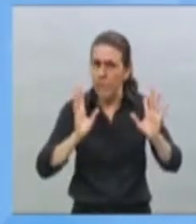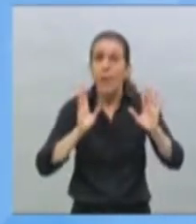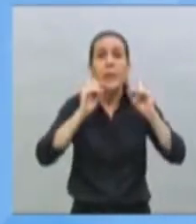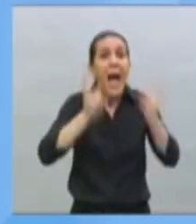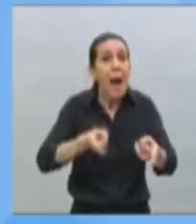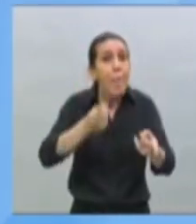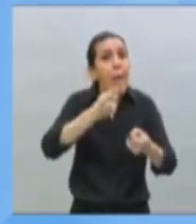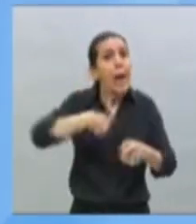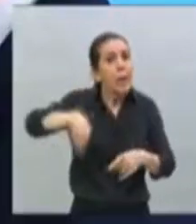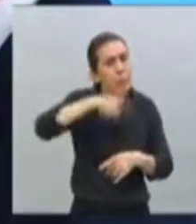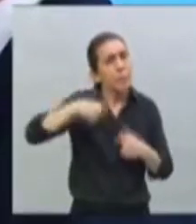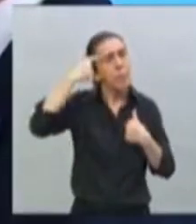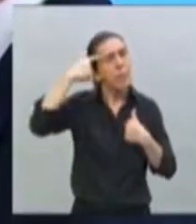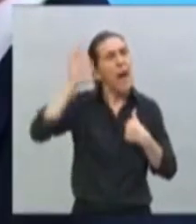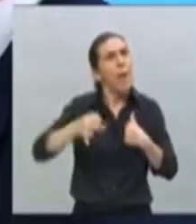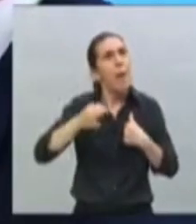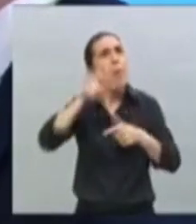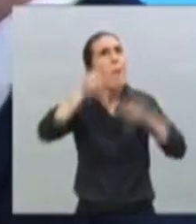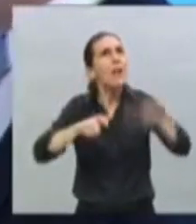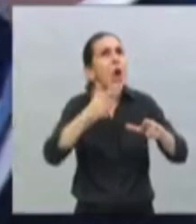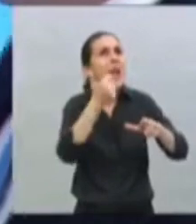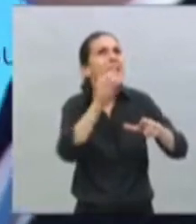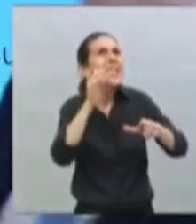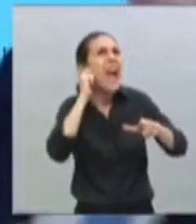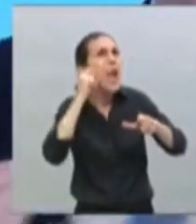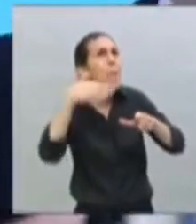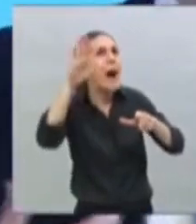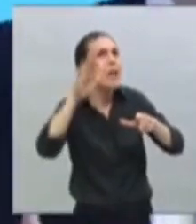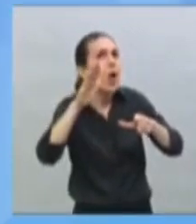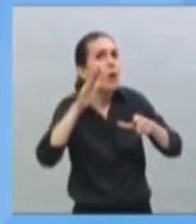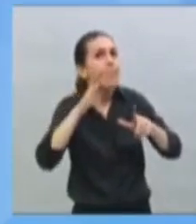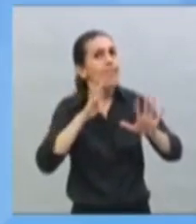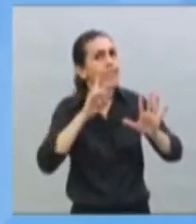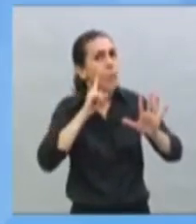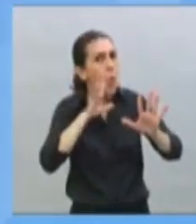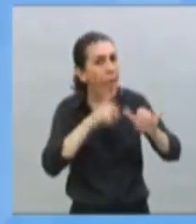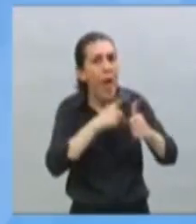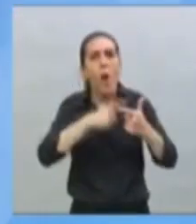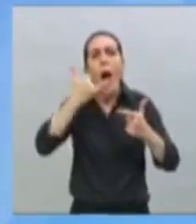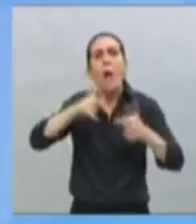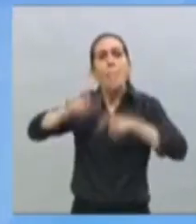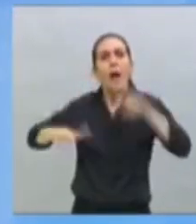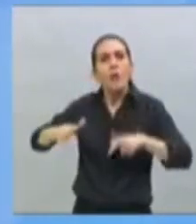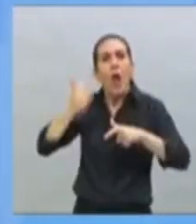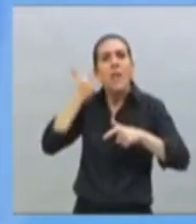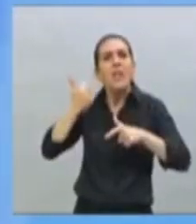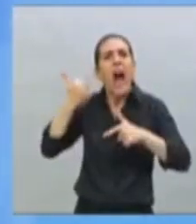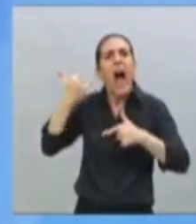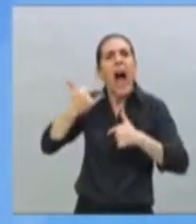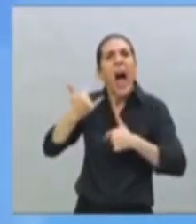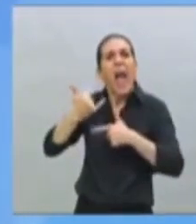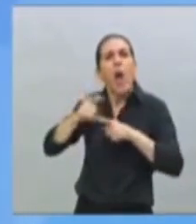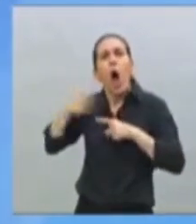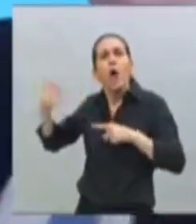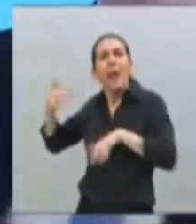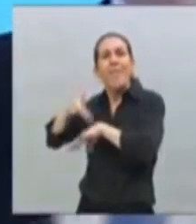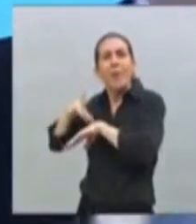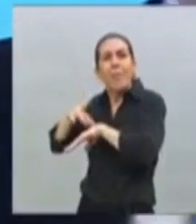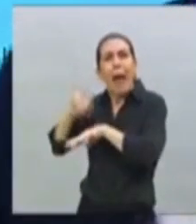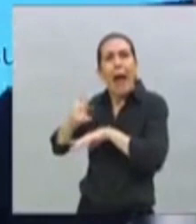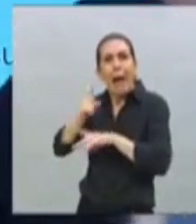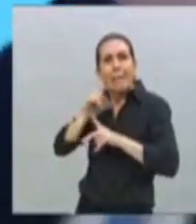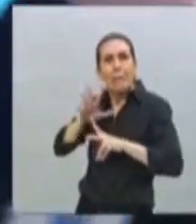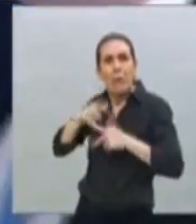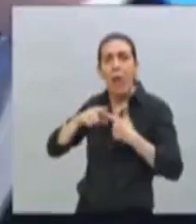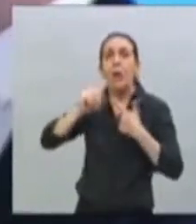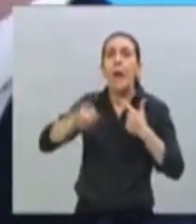grupo de riesgo, los mayores de 60 años, personas que tienen enfermedades prevalentes y por lo tanto tienen factores de riesgo, y las